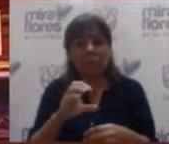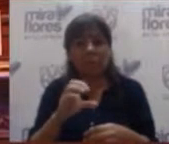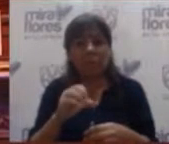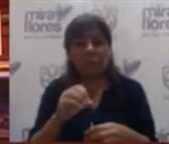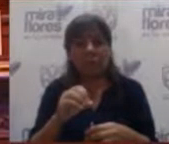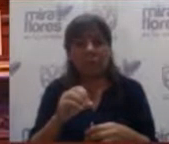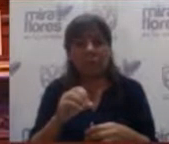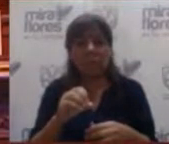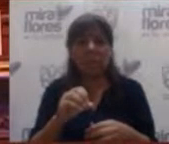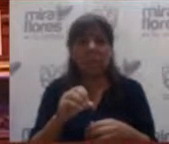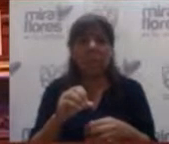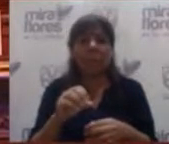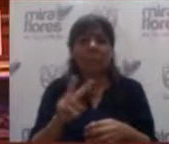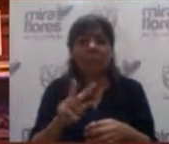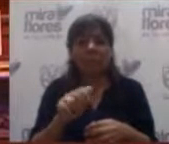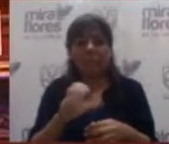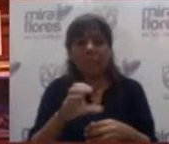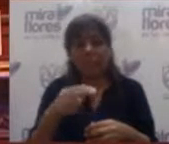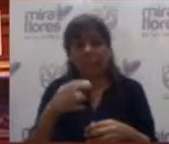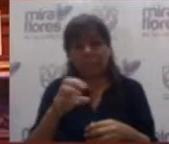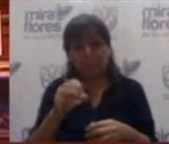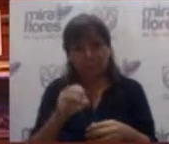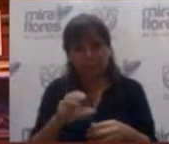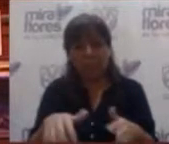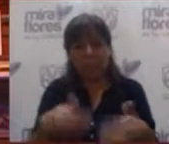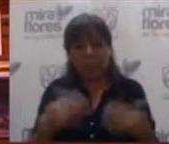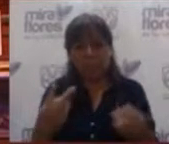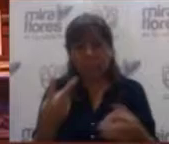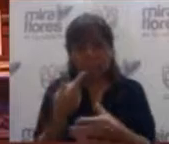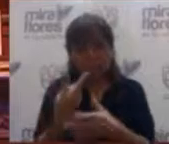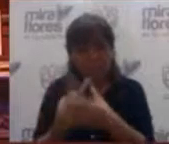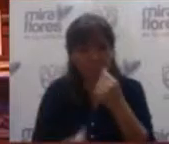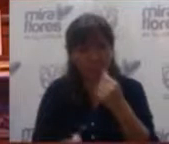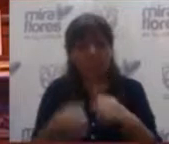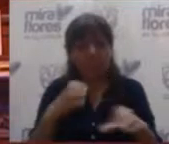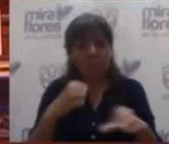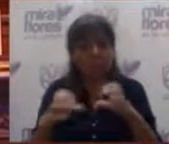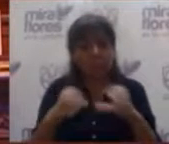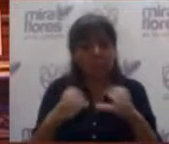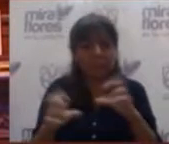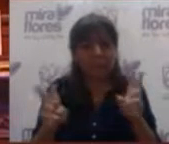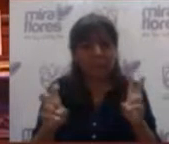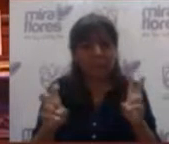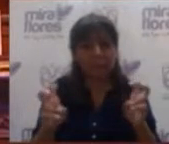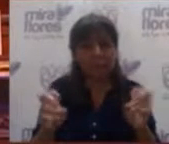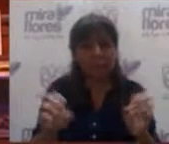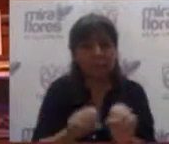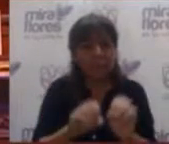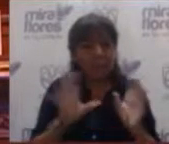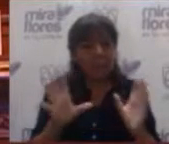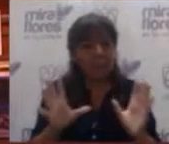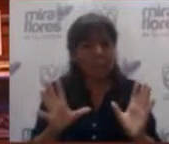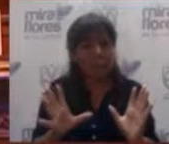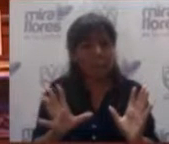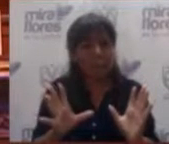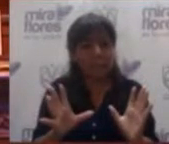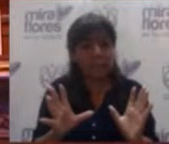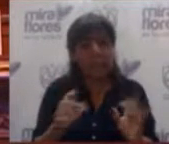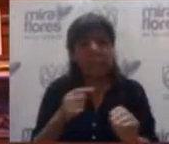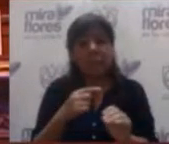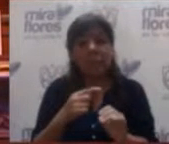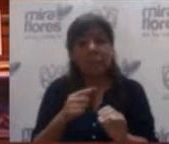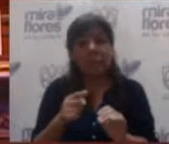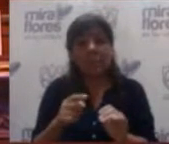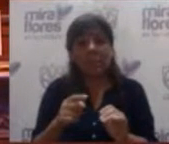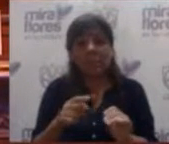gustaría que con las dos se pueda conversar este tema para poder ver de clarificar el tema que está referido sobre todo a los